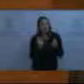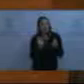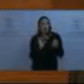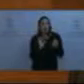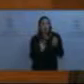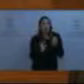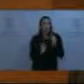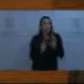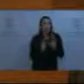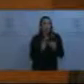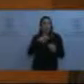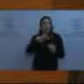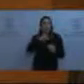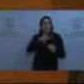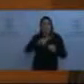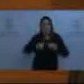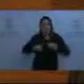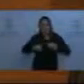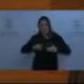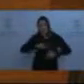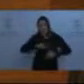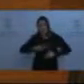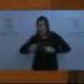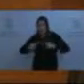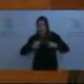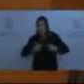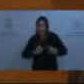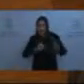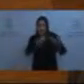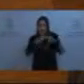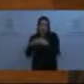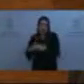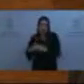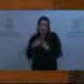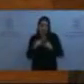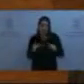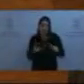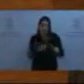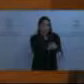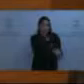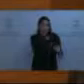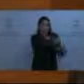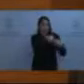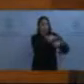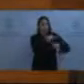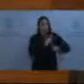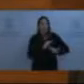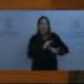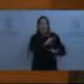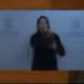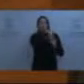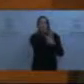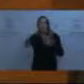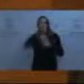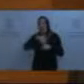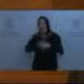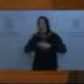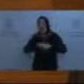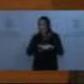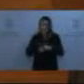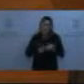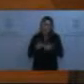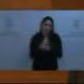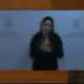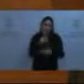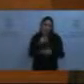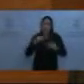intervencionismo en la capacidad de decisión por parte de las comunidades asturianas, y nos ha relatado pues bueno, todo el contenido de las bases con las mejoras